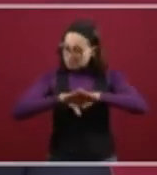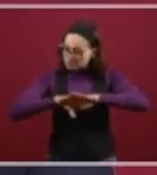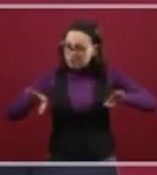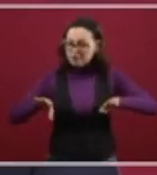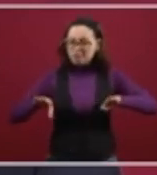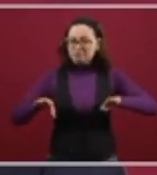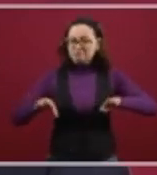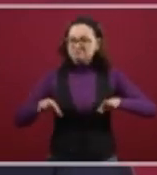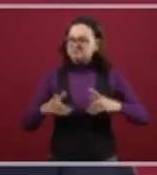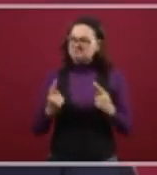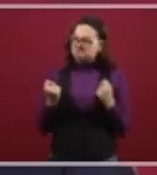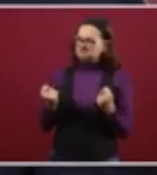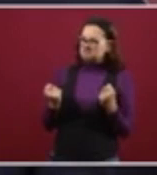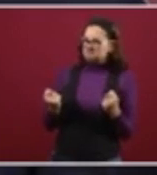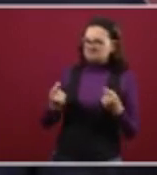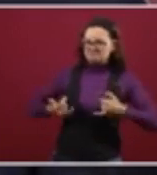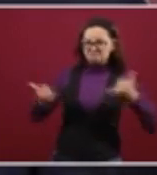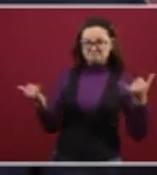eso